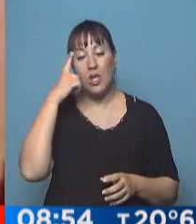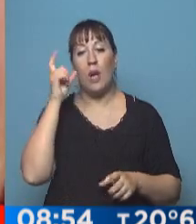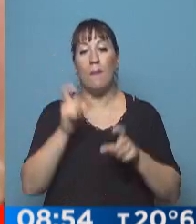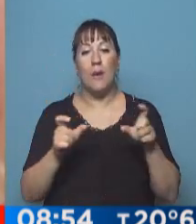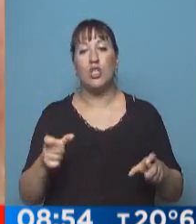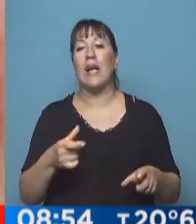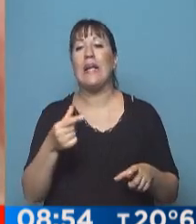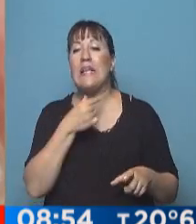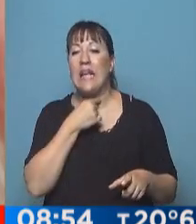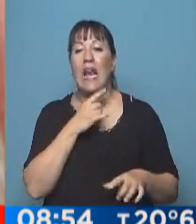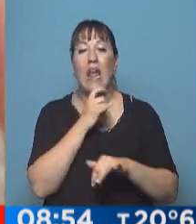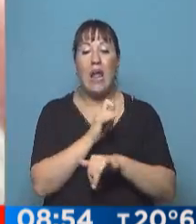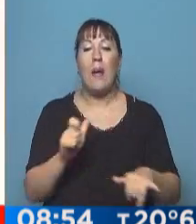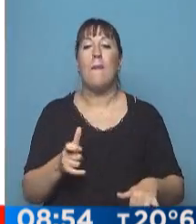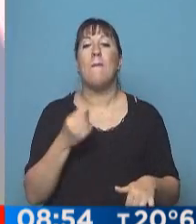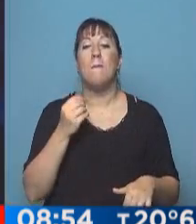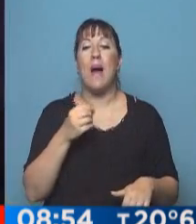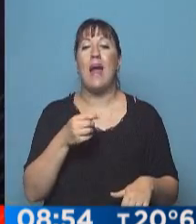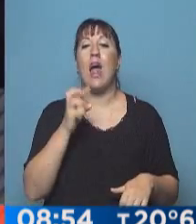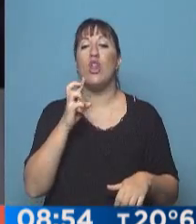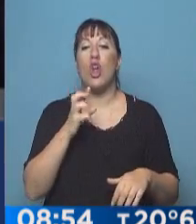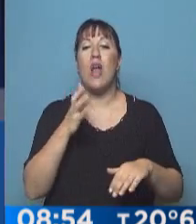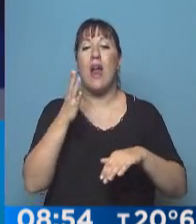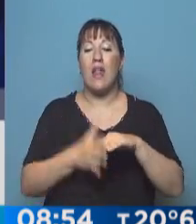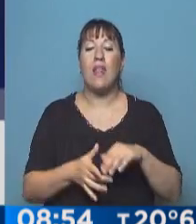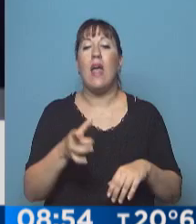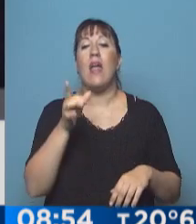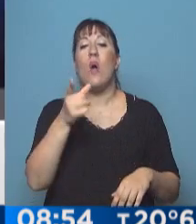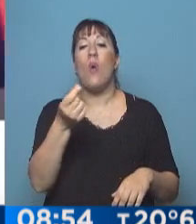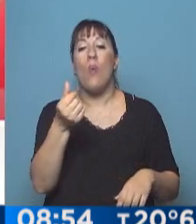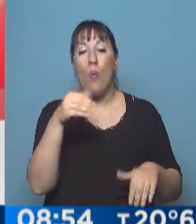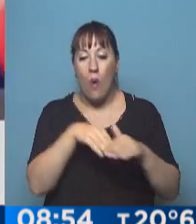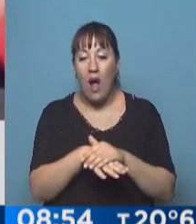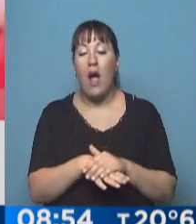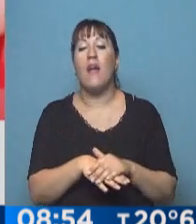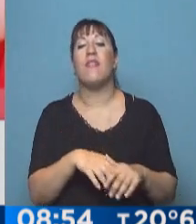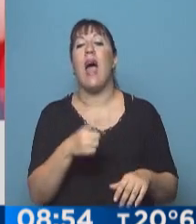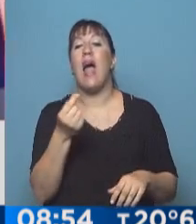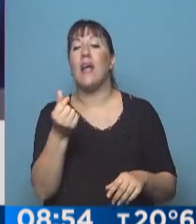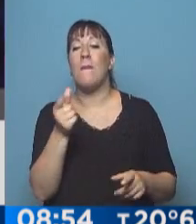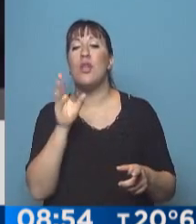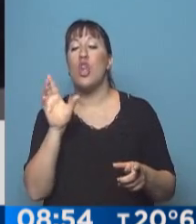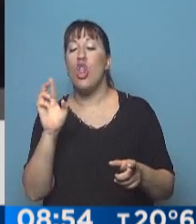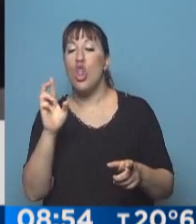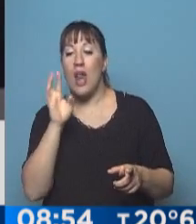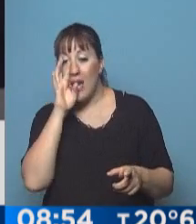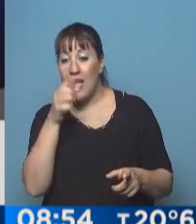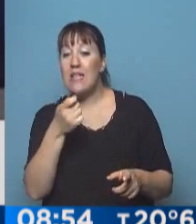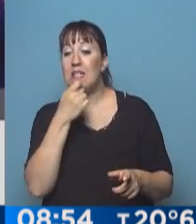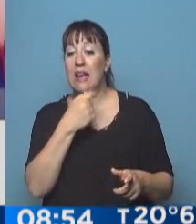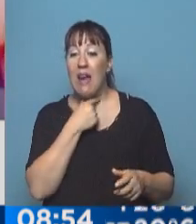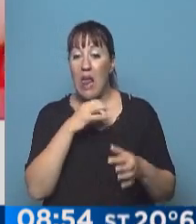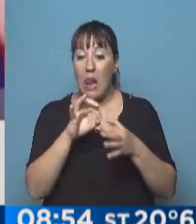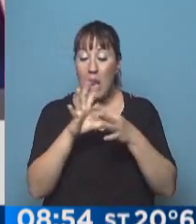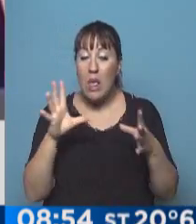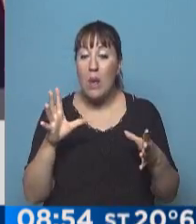el cepo. Ahora, para decidir levantar el cepo tenés que saber cuántas reservas tenés, a qué precio está el paralelo y si lo querés hacer liberando o no el tipo